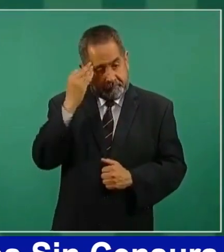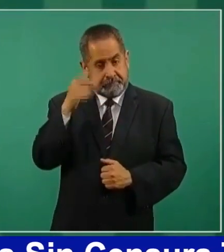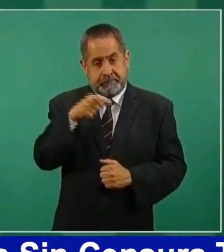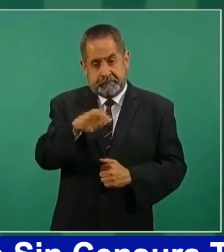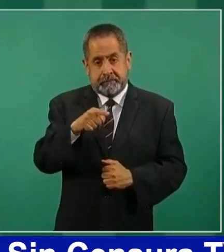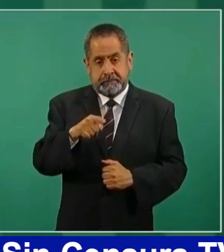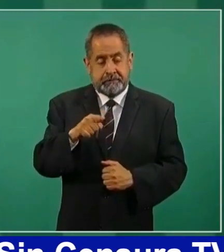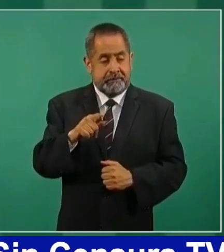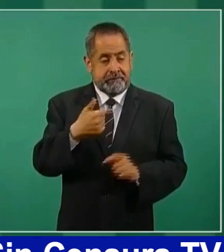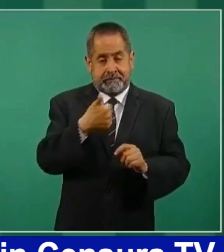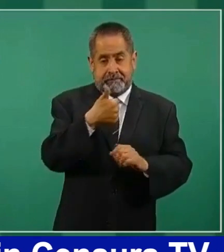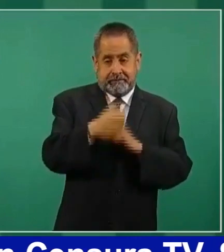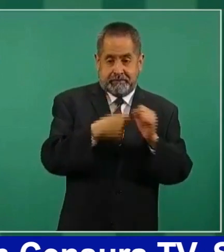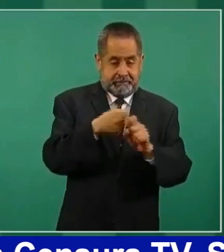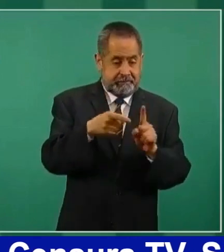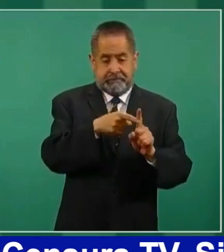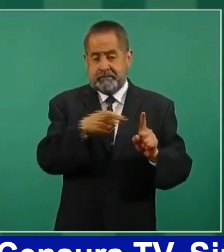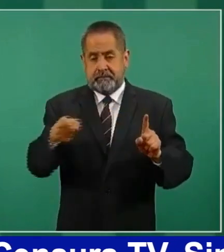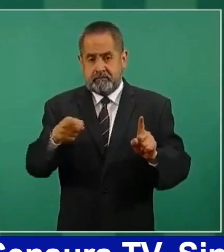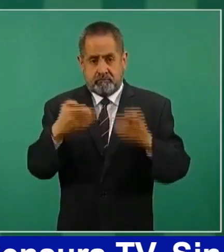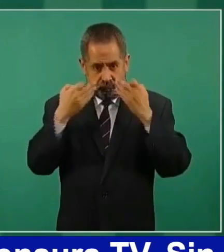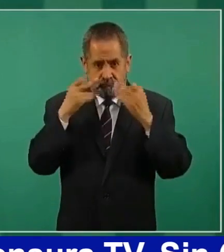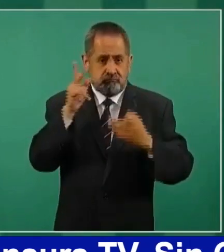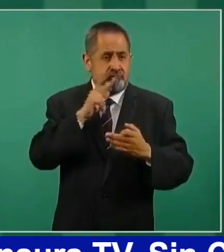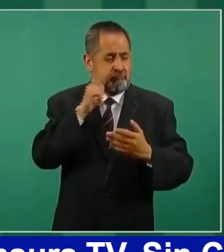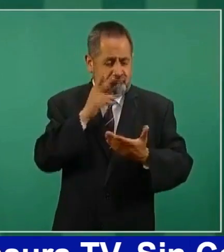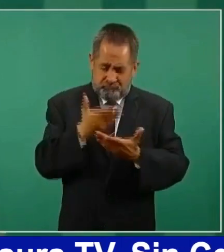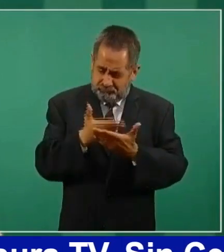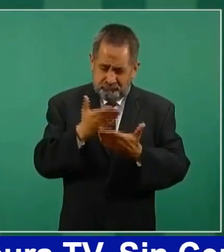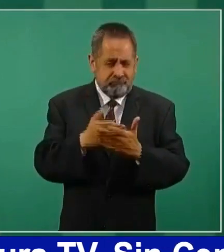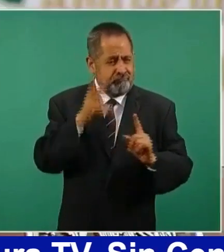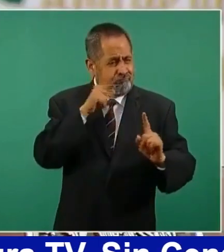Fue en el sexenio, está demostrado incluso